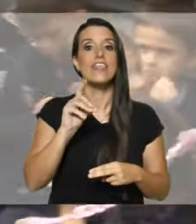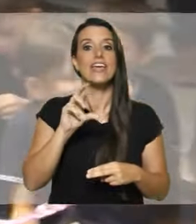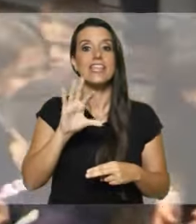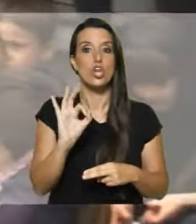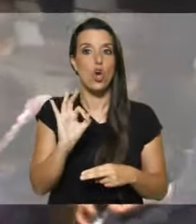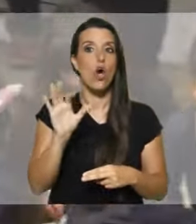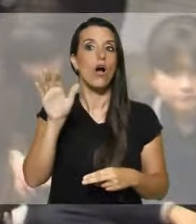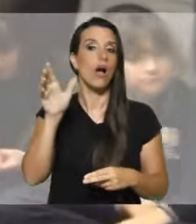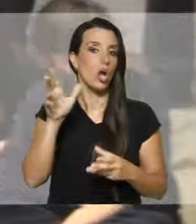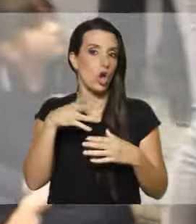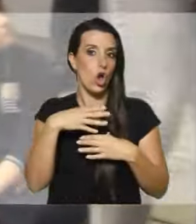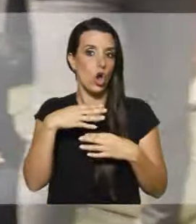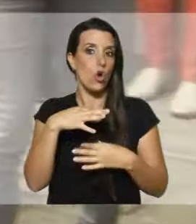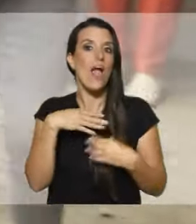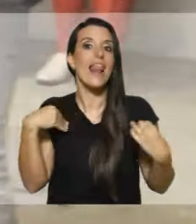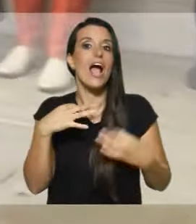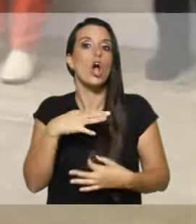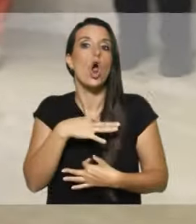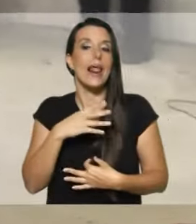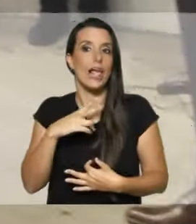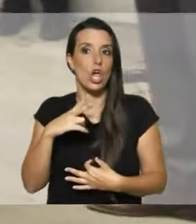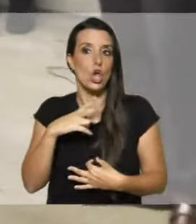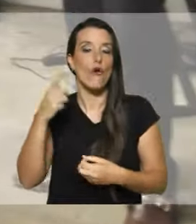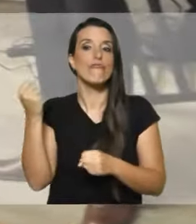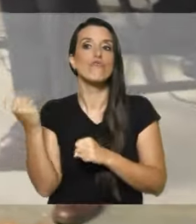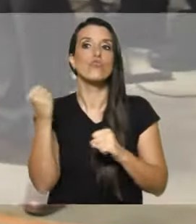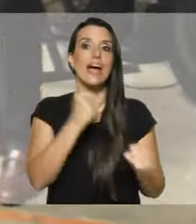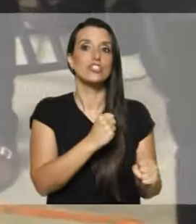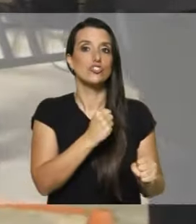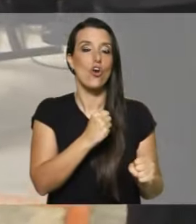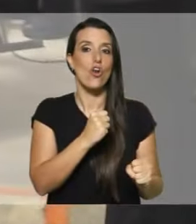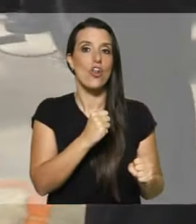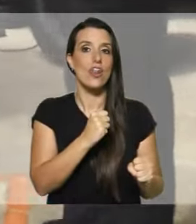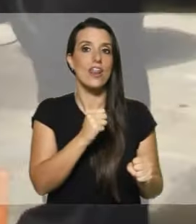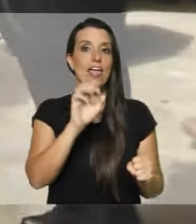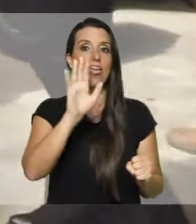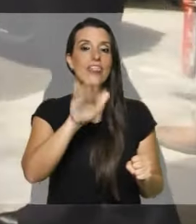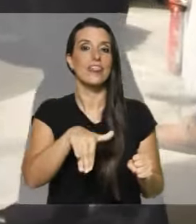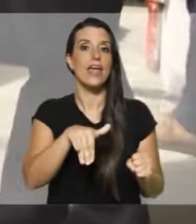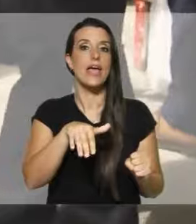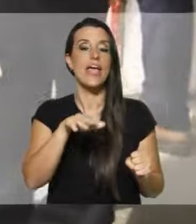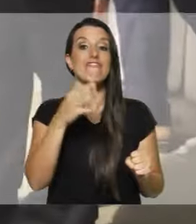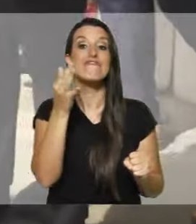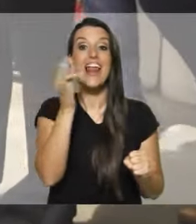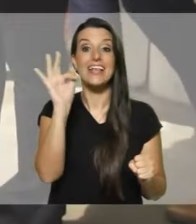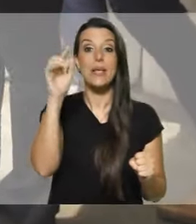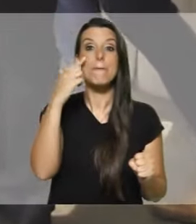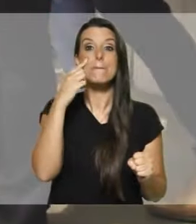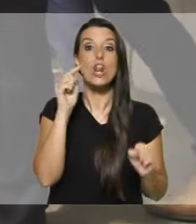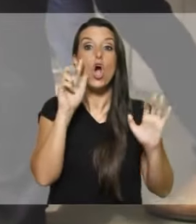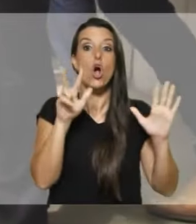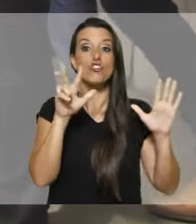es como referencia es fundador de la fundación este San Vicente de pol en Francia en